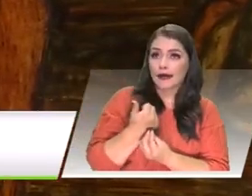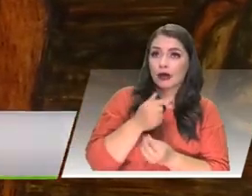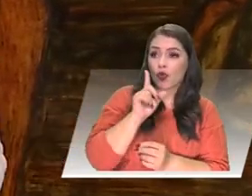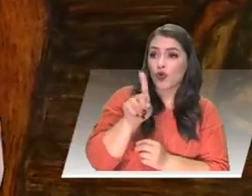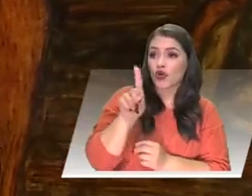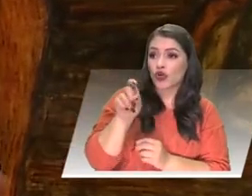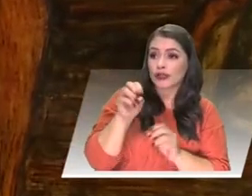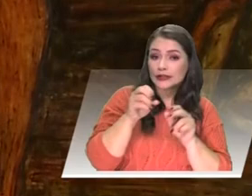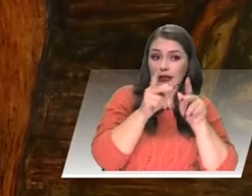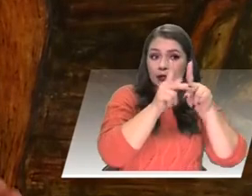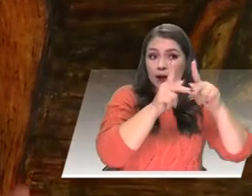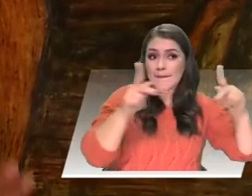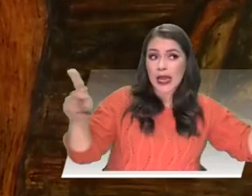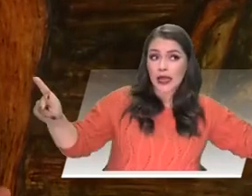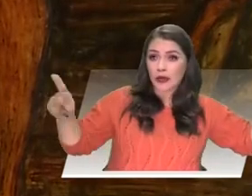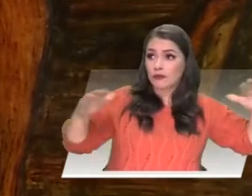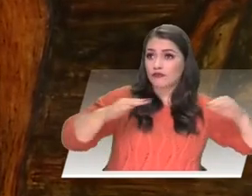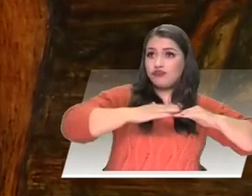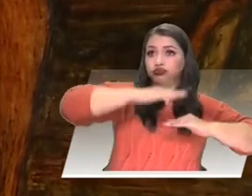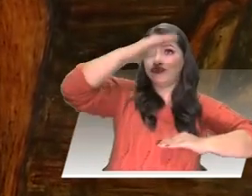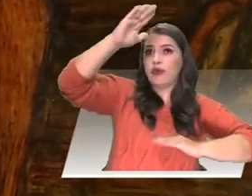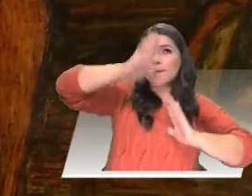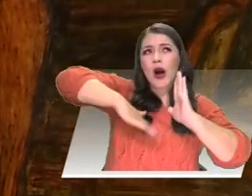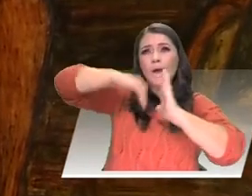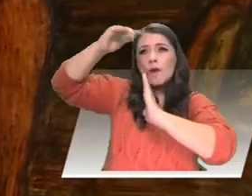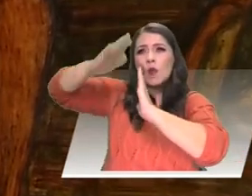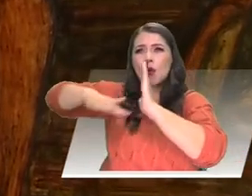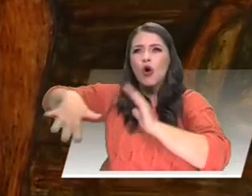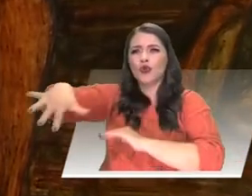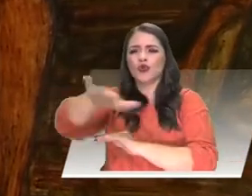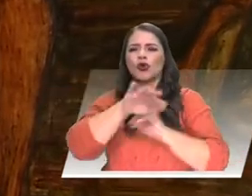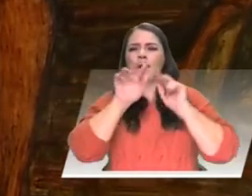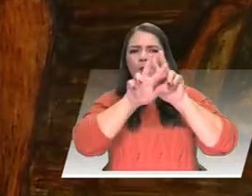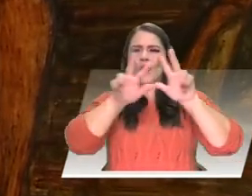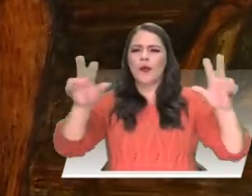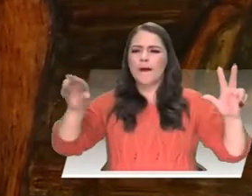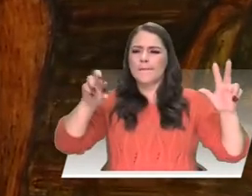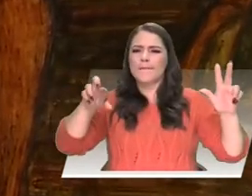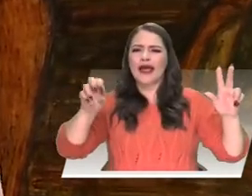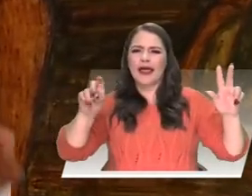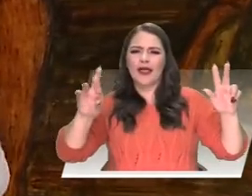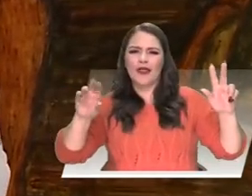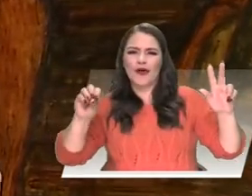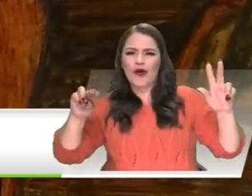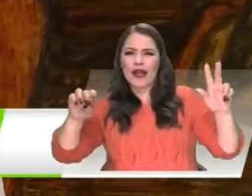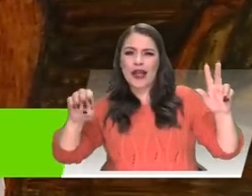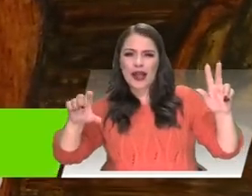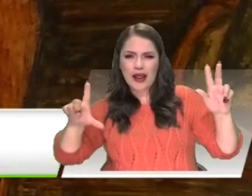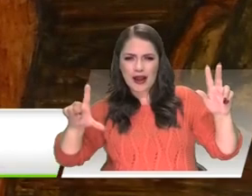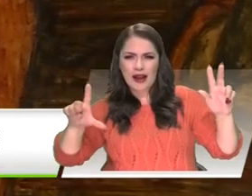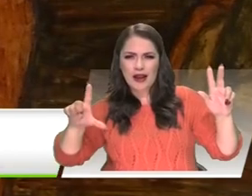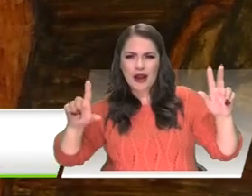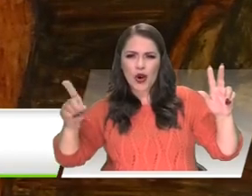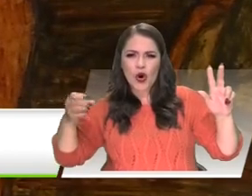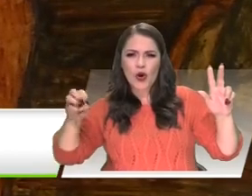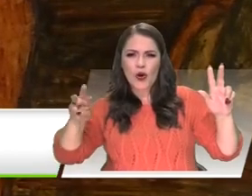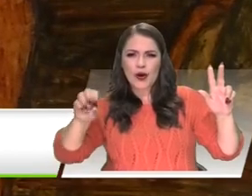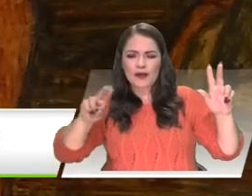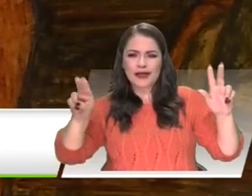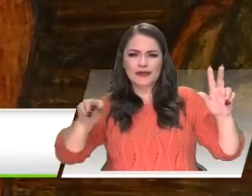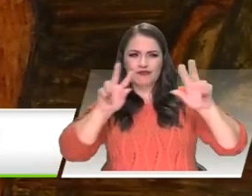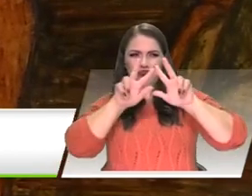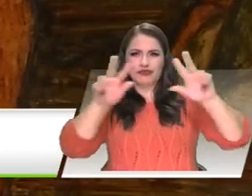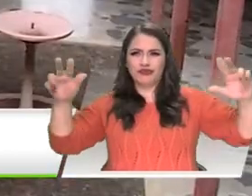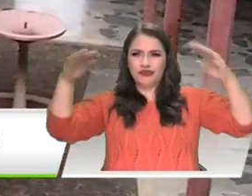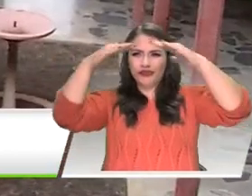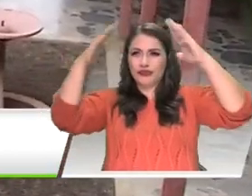al fresco engalanan las paredes de la Casa Museo Pedro Nel Gómez, un espacio para el encuentro y el diálogo. Pero para